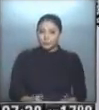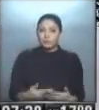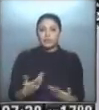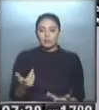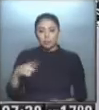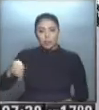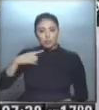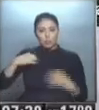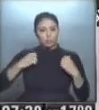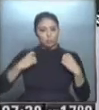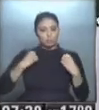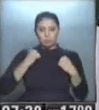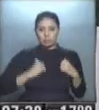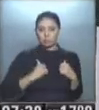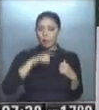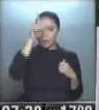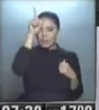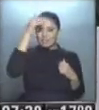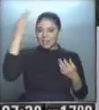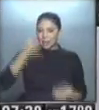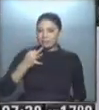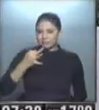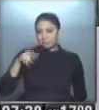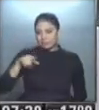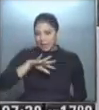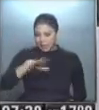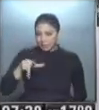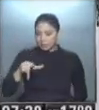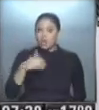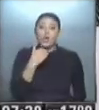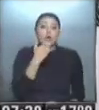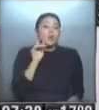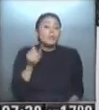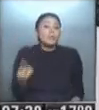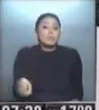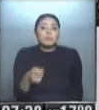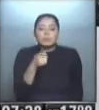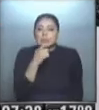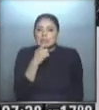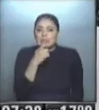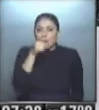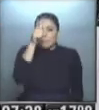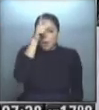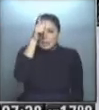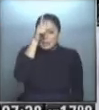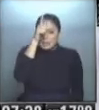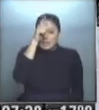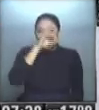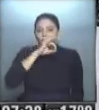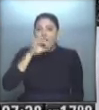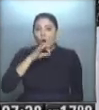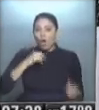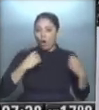portando uniformes de policía. No se sabe si realmente eran policías o estaban